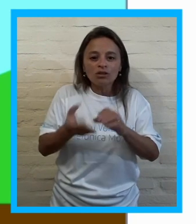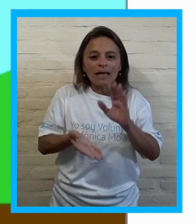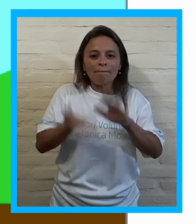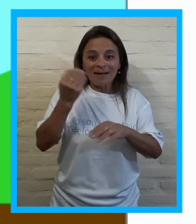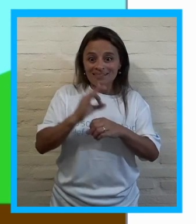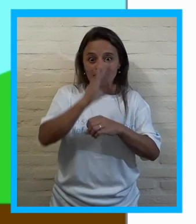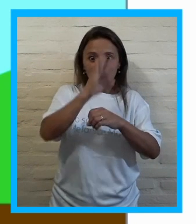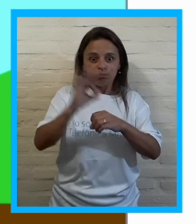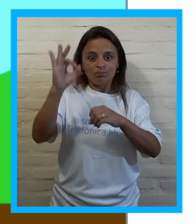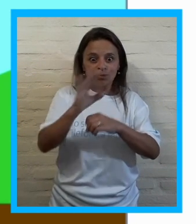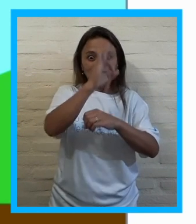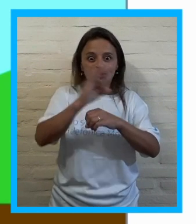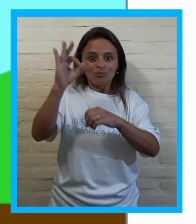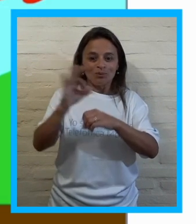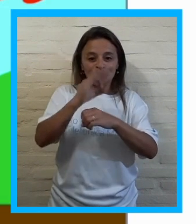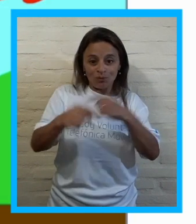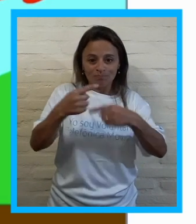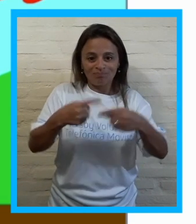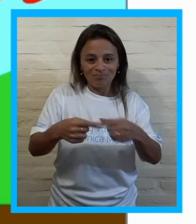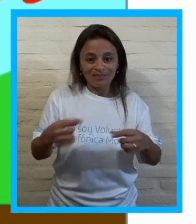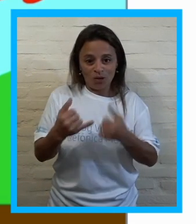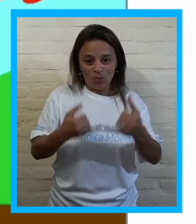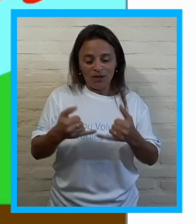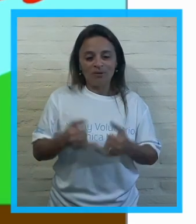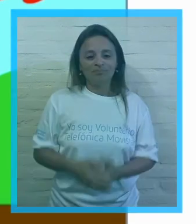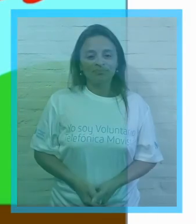a medida que avanza el juego para agregarle un poco más de dificultad?